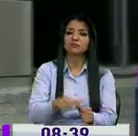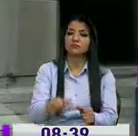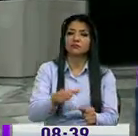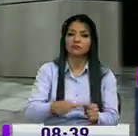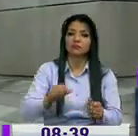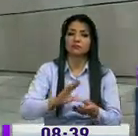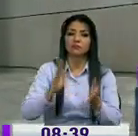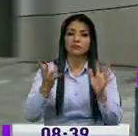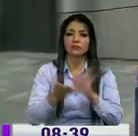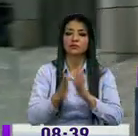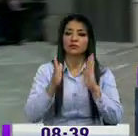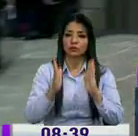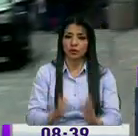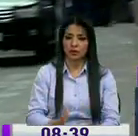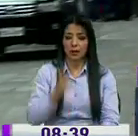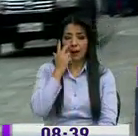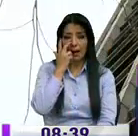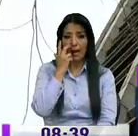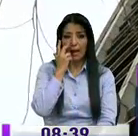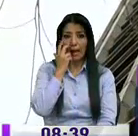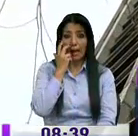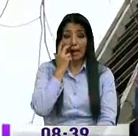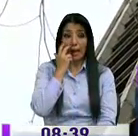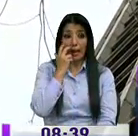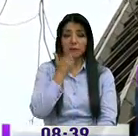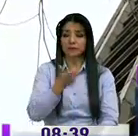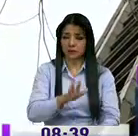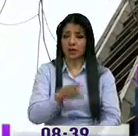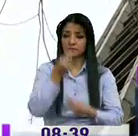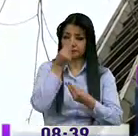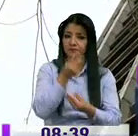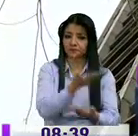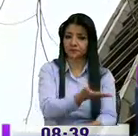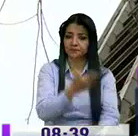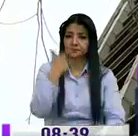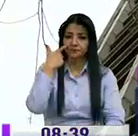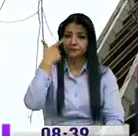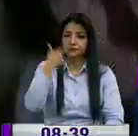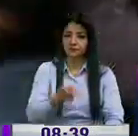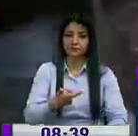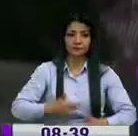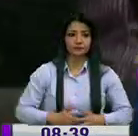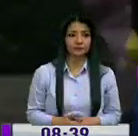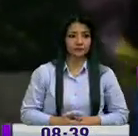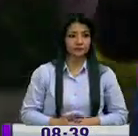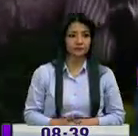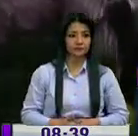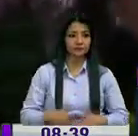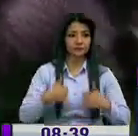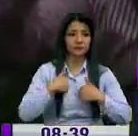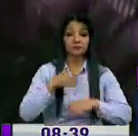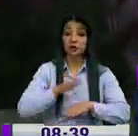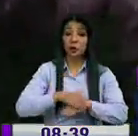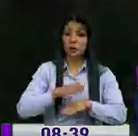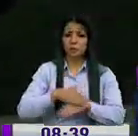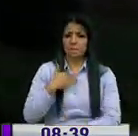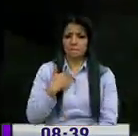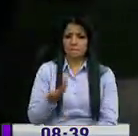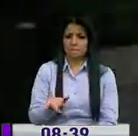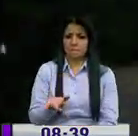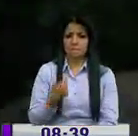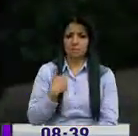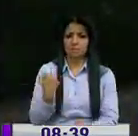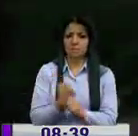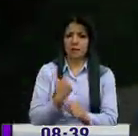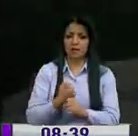la Revolución Ciudadana. Esto según consta en su declaración en la Fiscalía. ¿Qué puedo tener yo que ver? Yo trabajo